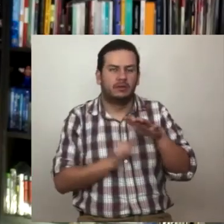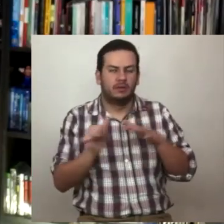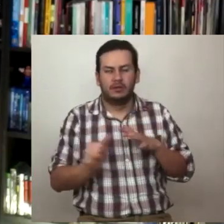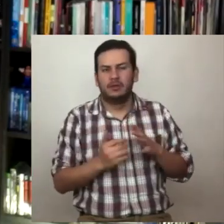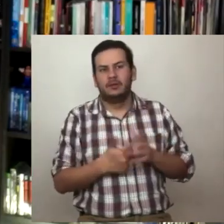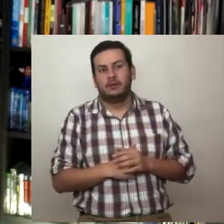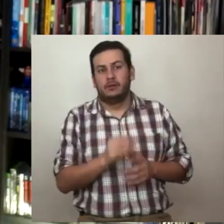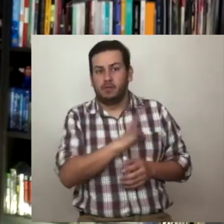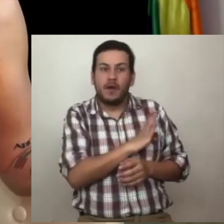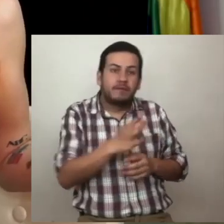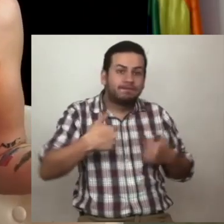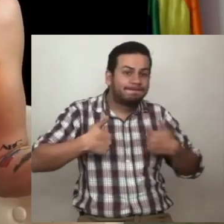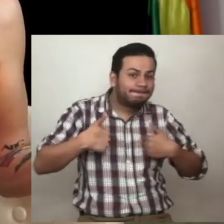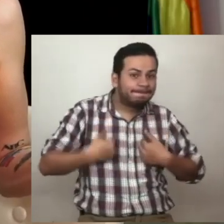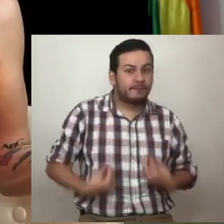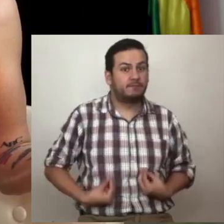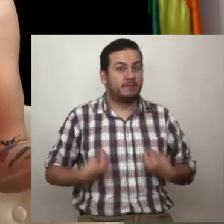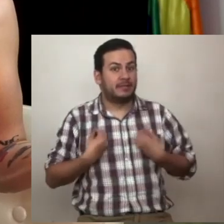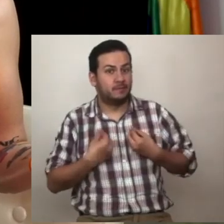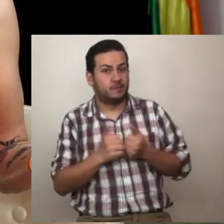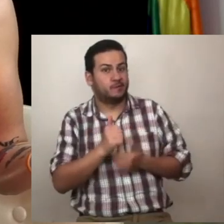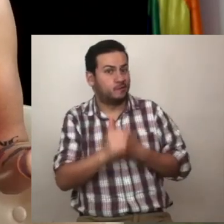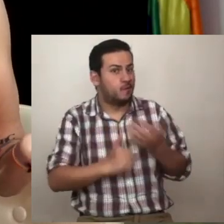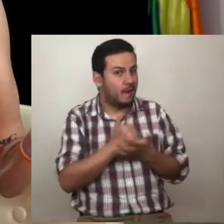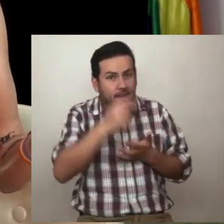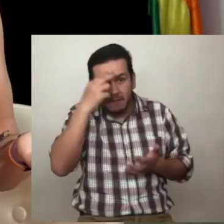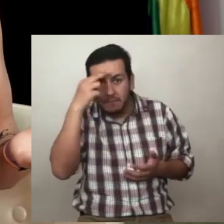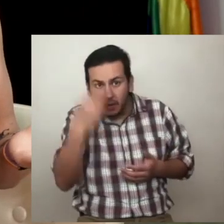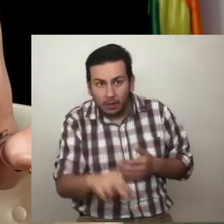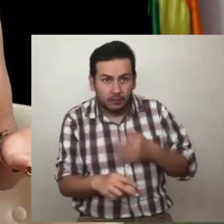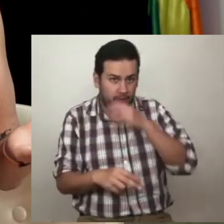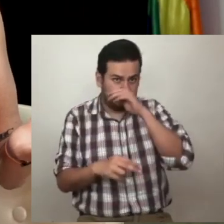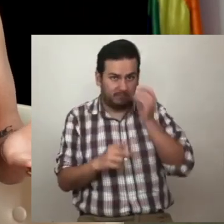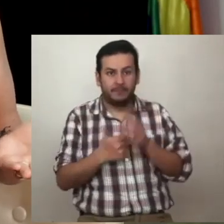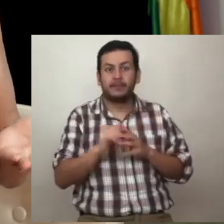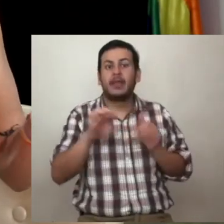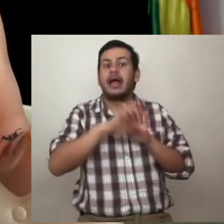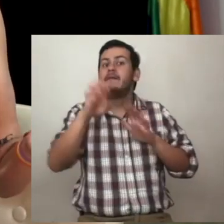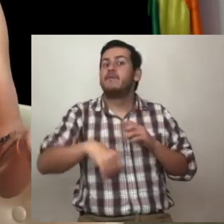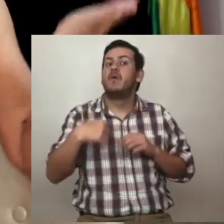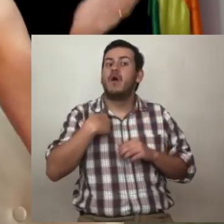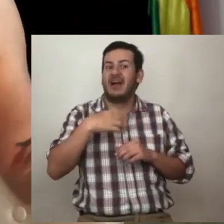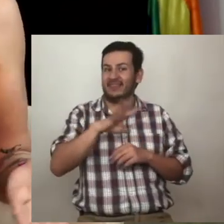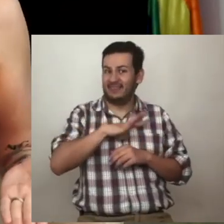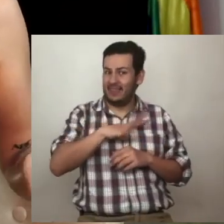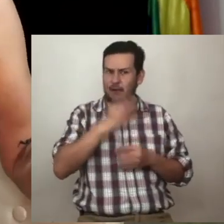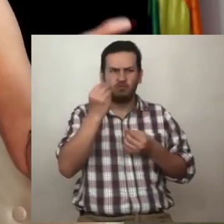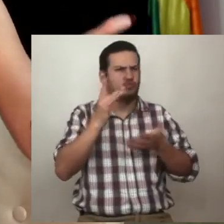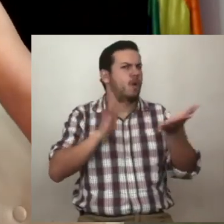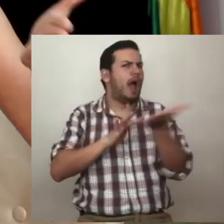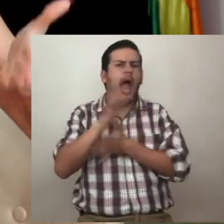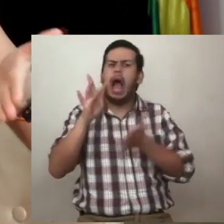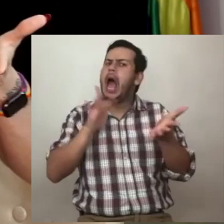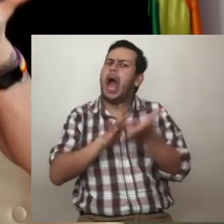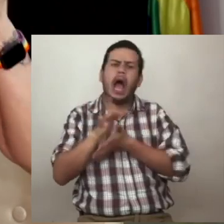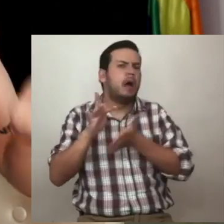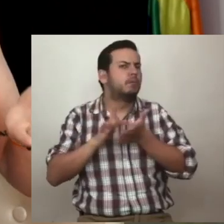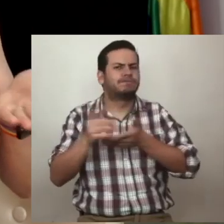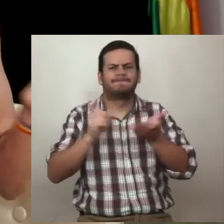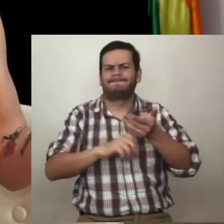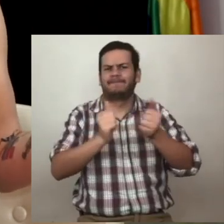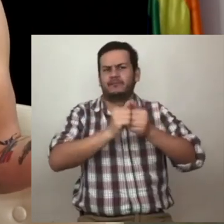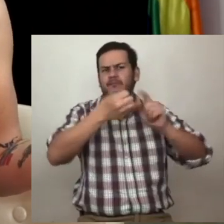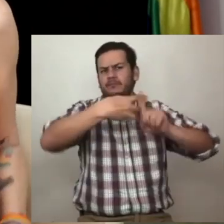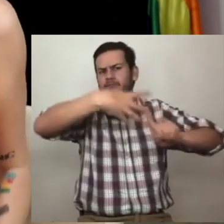no. Miren, yo vivo en la Ciudad de México. Afortunadamente no tenemos cuarentena por género. Y además, para rematar, la Ciudad de México tiene un buen de apoyo para la